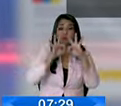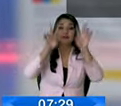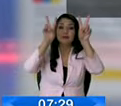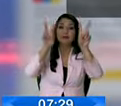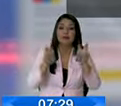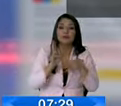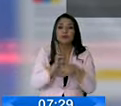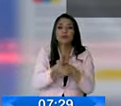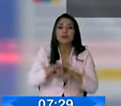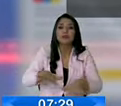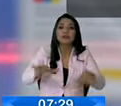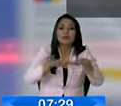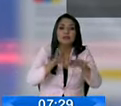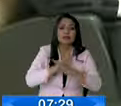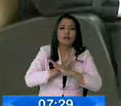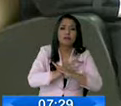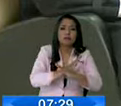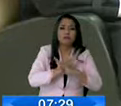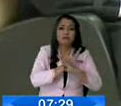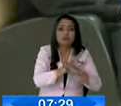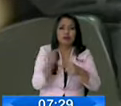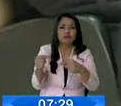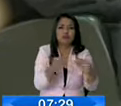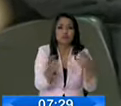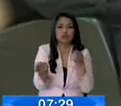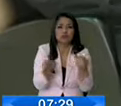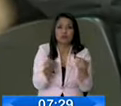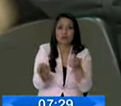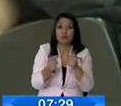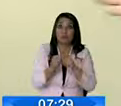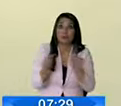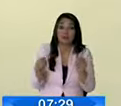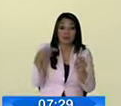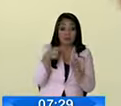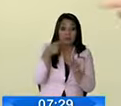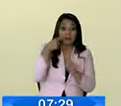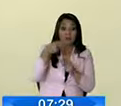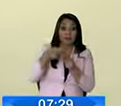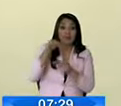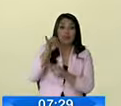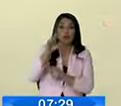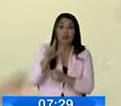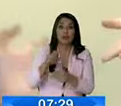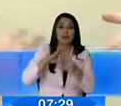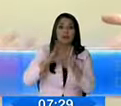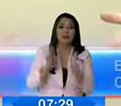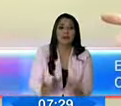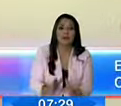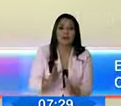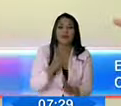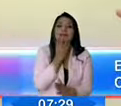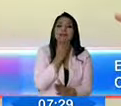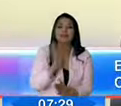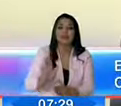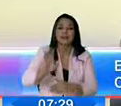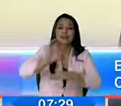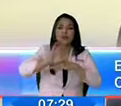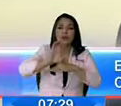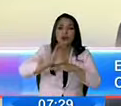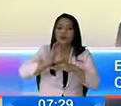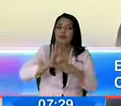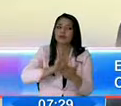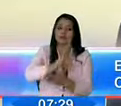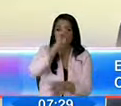al uso proporcional de la fuerza. Exhorto que fue rechazado por Edwin Yabo, embajador del Estado de Israel en nuestro país, al tiempo